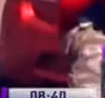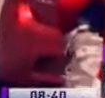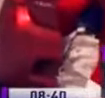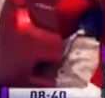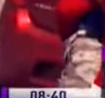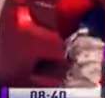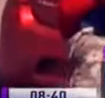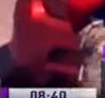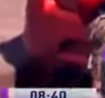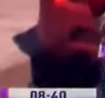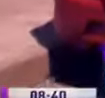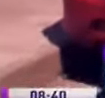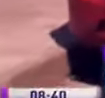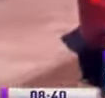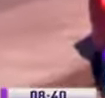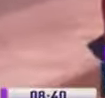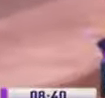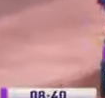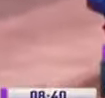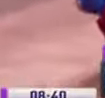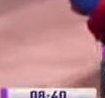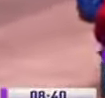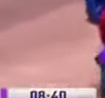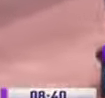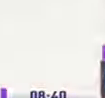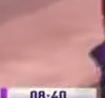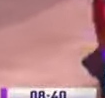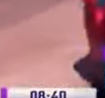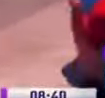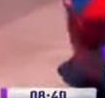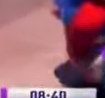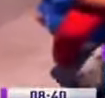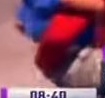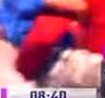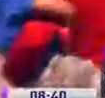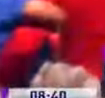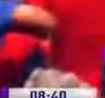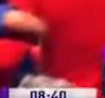estacionar. ¿Y usted qué está haciendo? No estacioné. Ah, no, si esto... Dejan la ventana